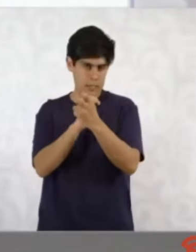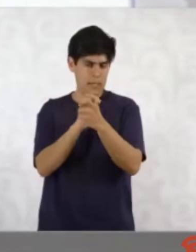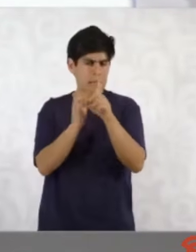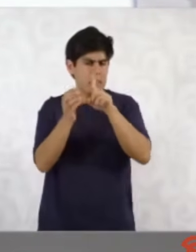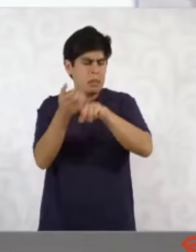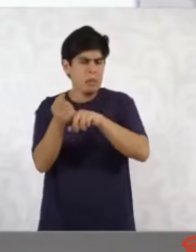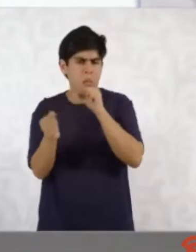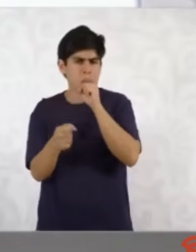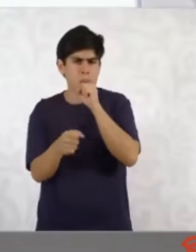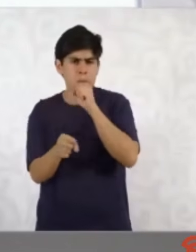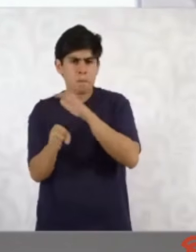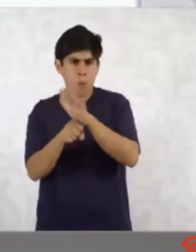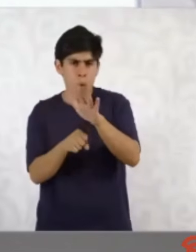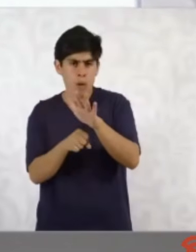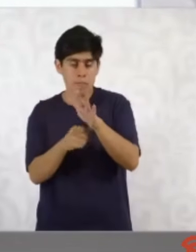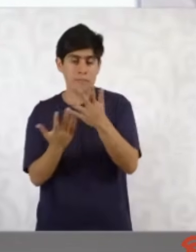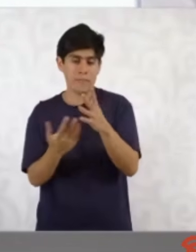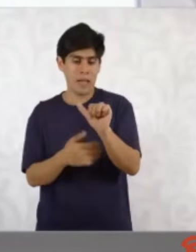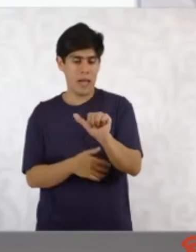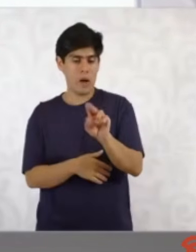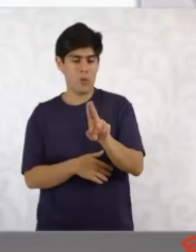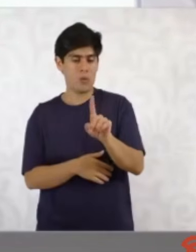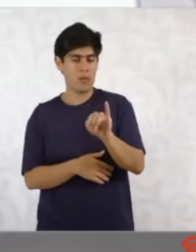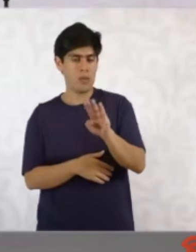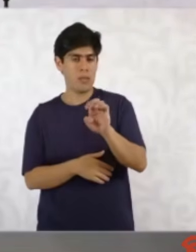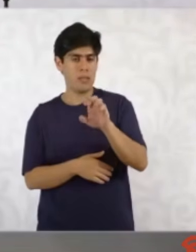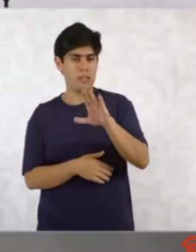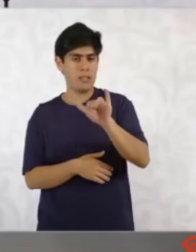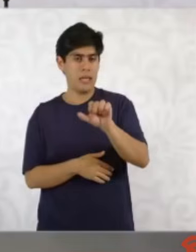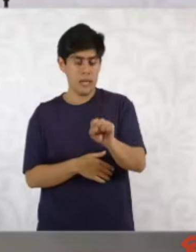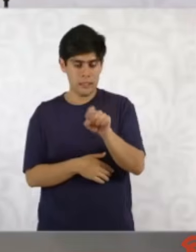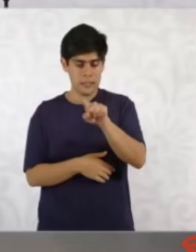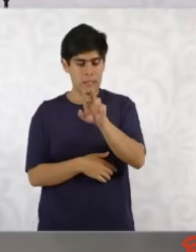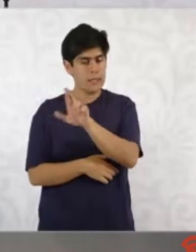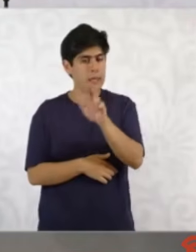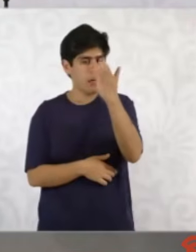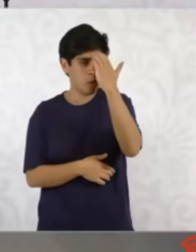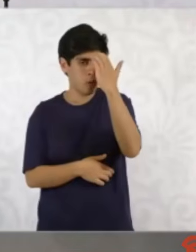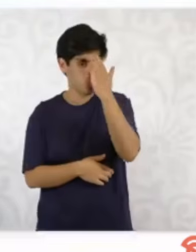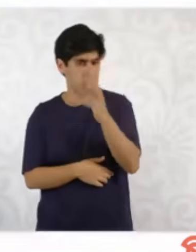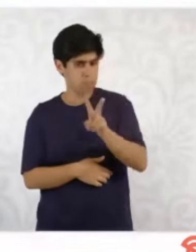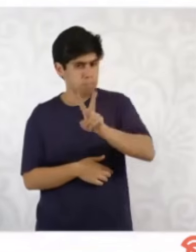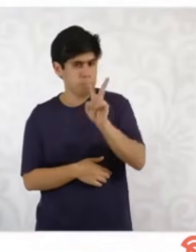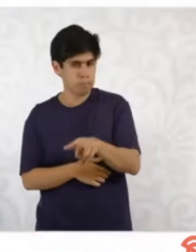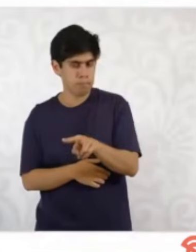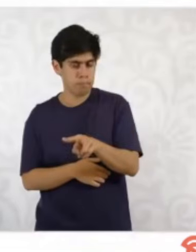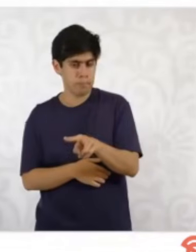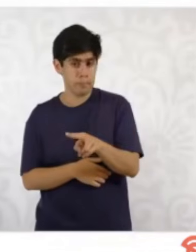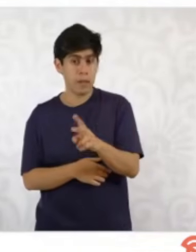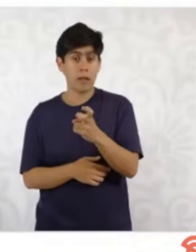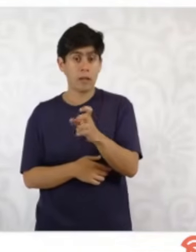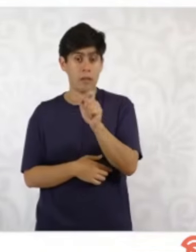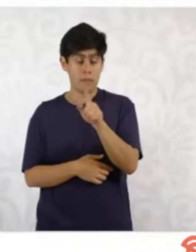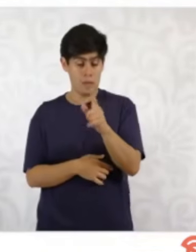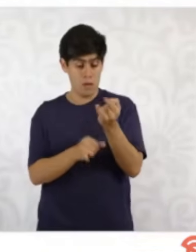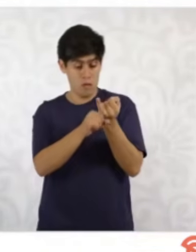las audiencias. Y dentro de ese reconocimiento de las audiencias, recibir información